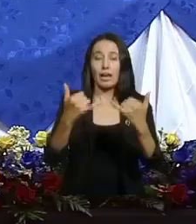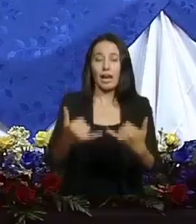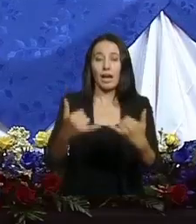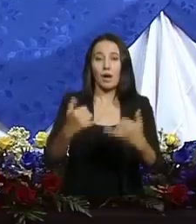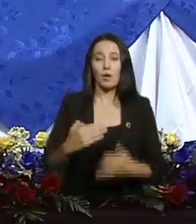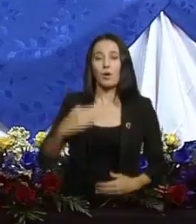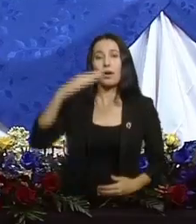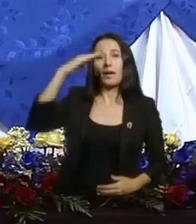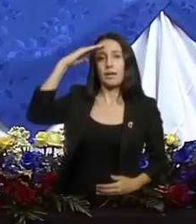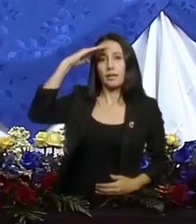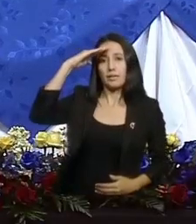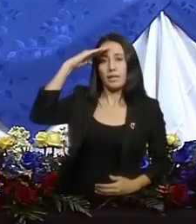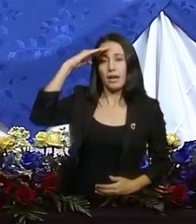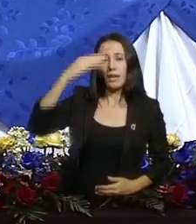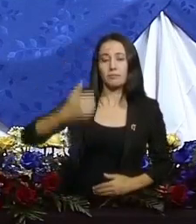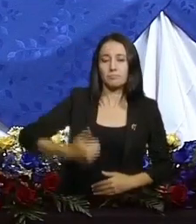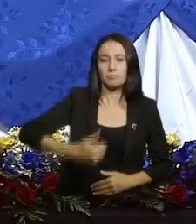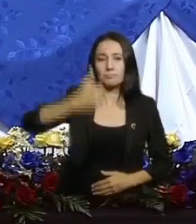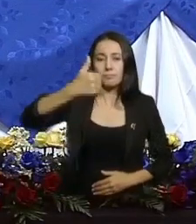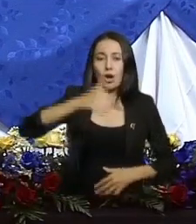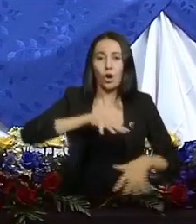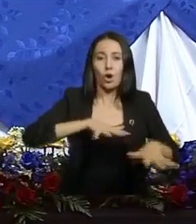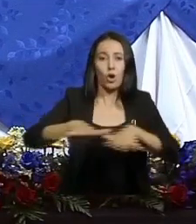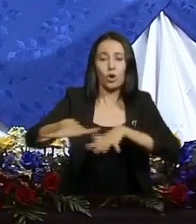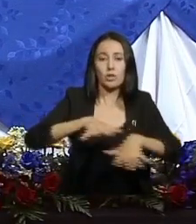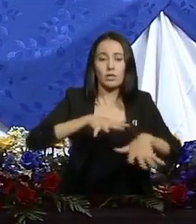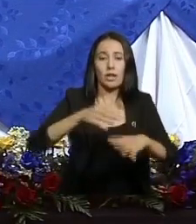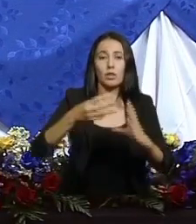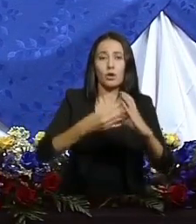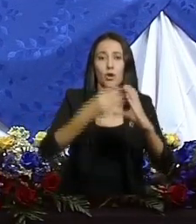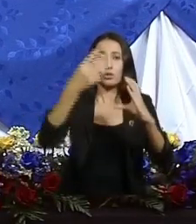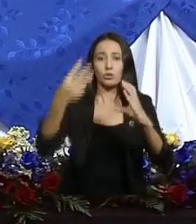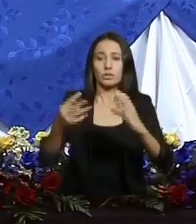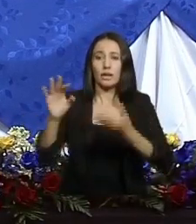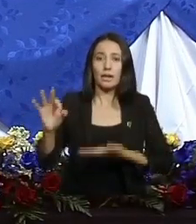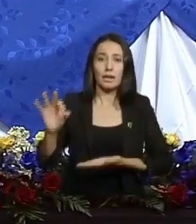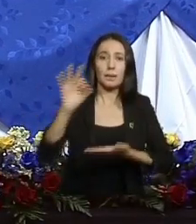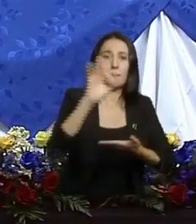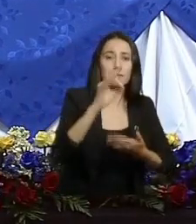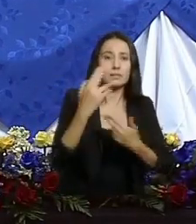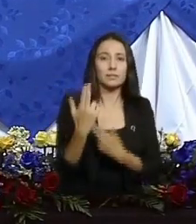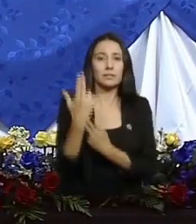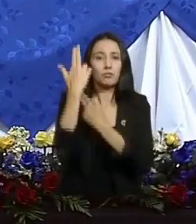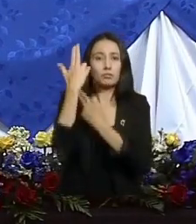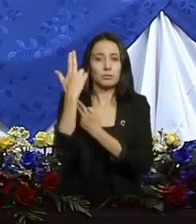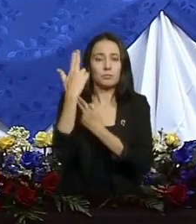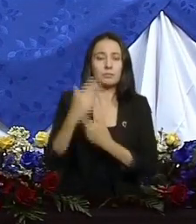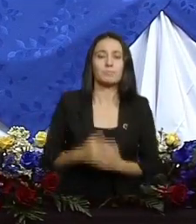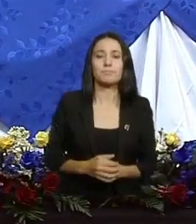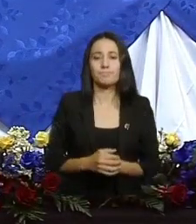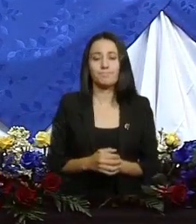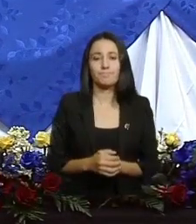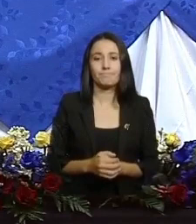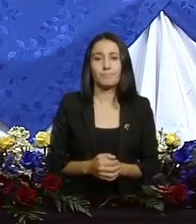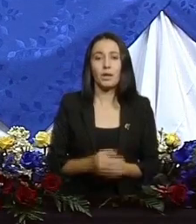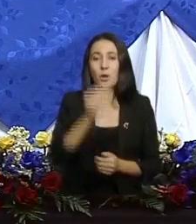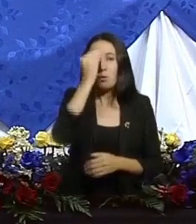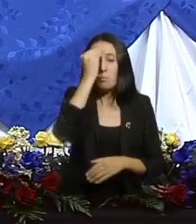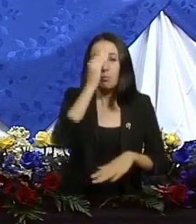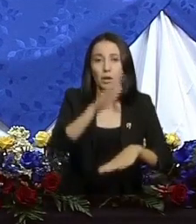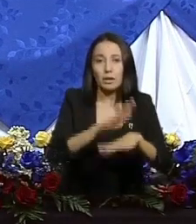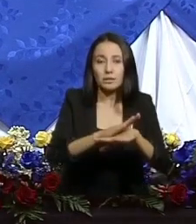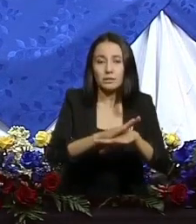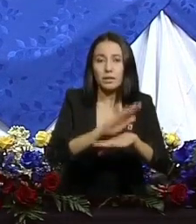Nilo Estrada, coordinador del Consejo Nacional Electoral en representación de las Fuerzas Armadas. Buenas tardes al